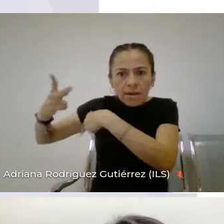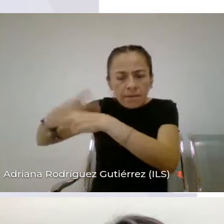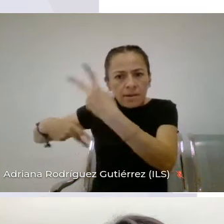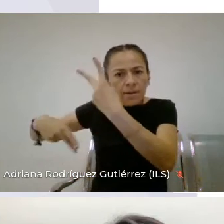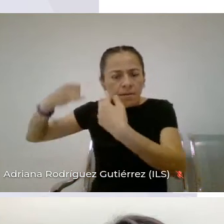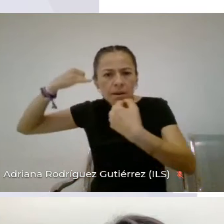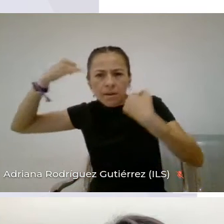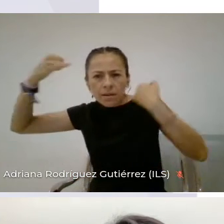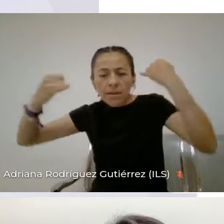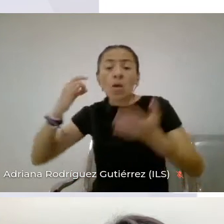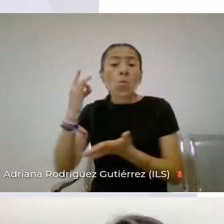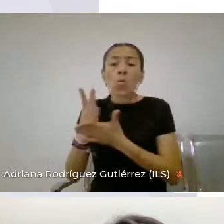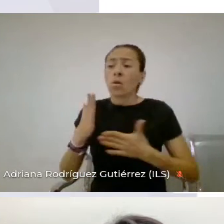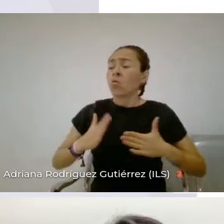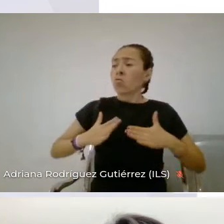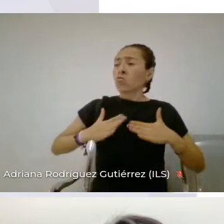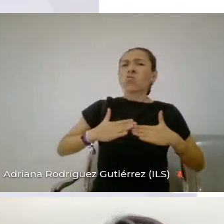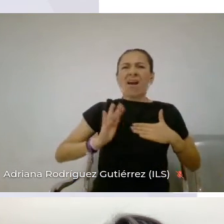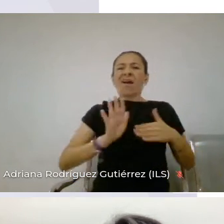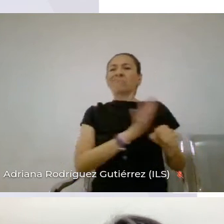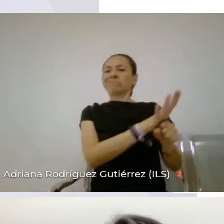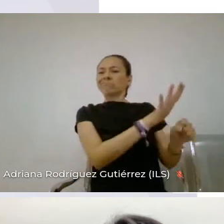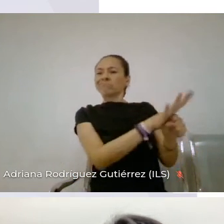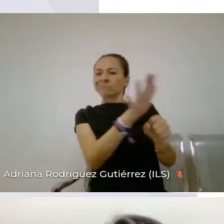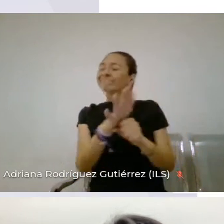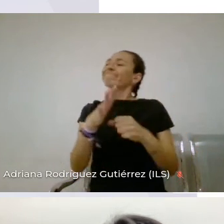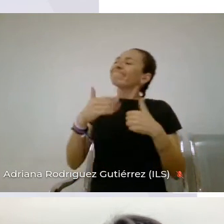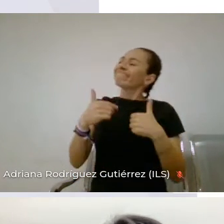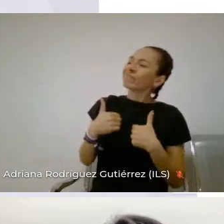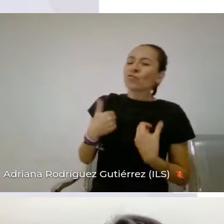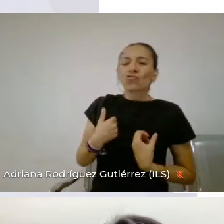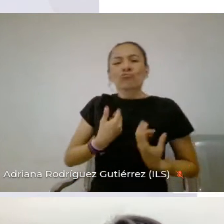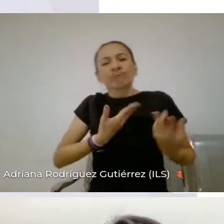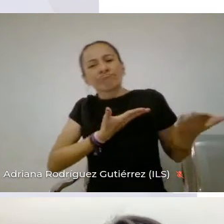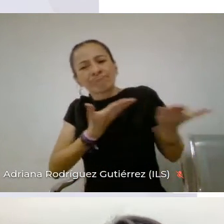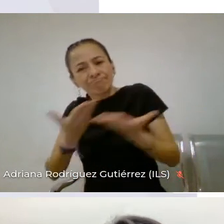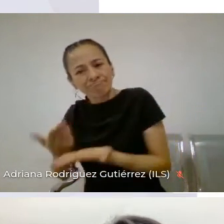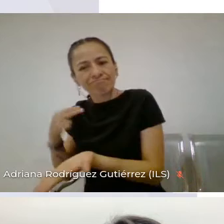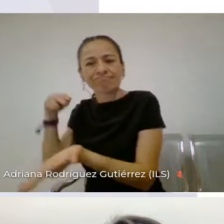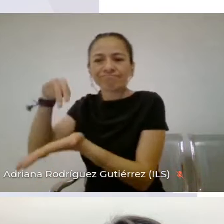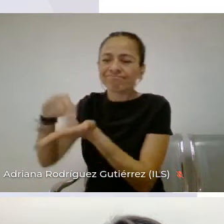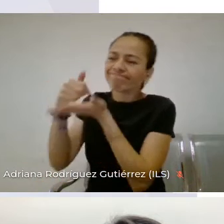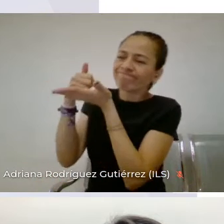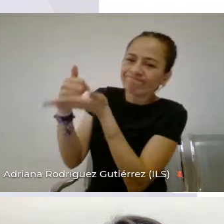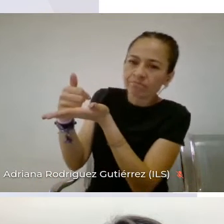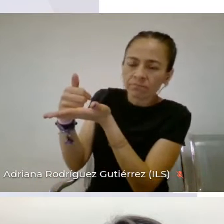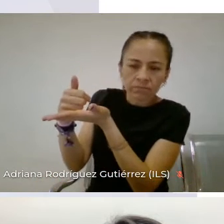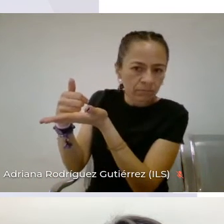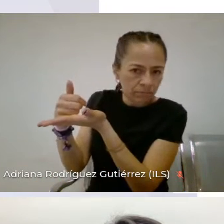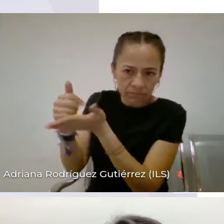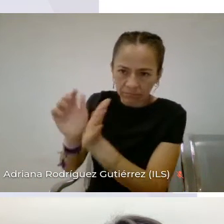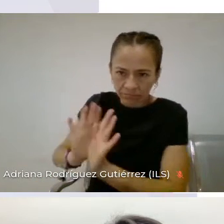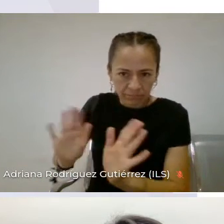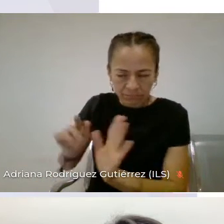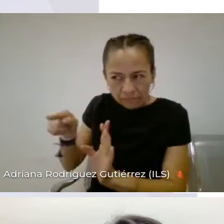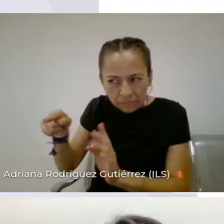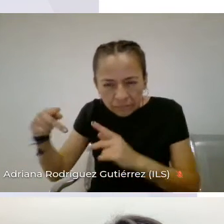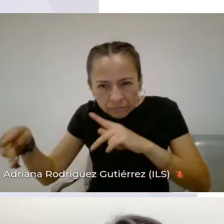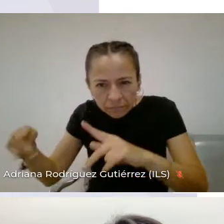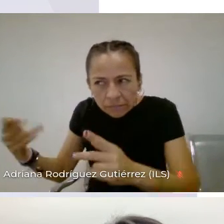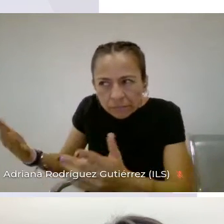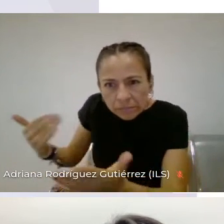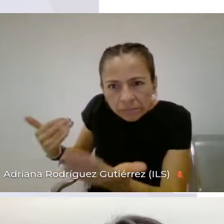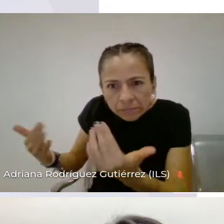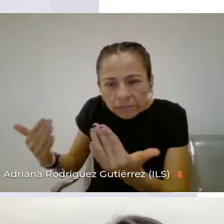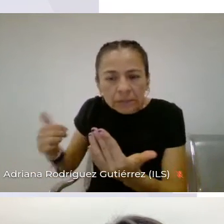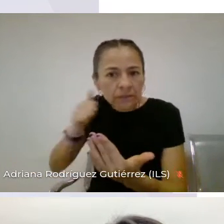tú estás, sino incluyendo toda esta diversidad de enfoques que rompe todo el tiempo, te cuestiona todo el tiempo, te confronta todo el